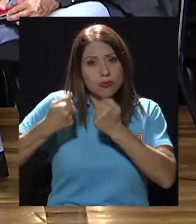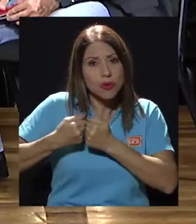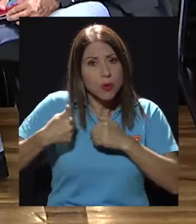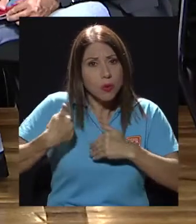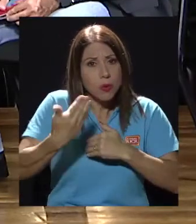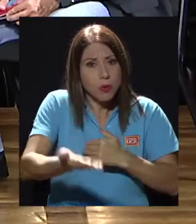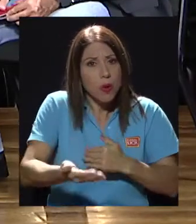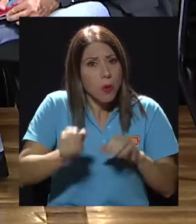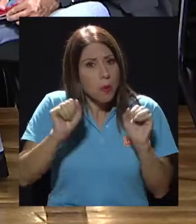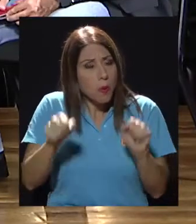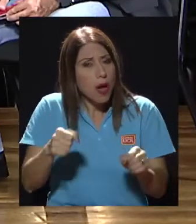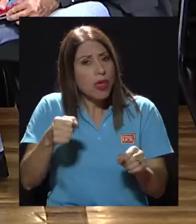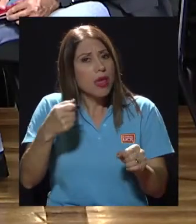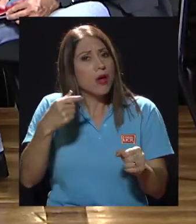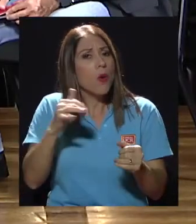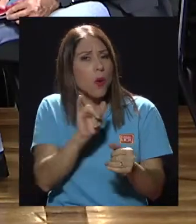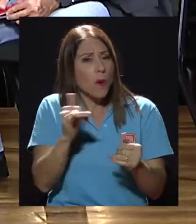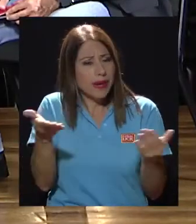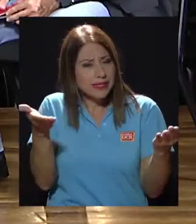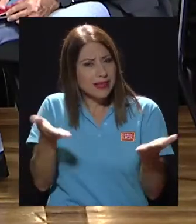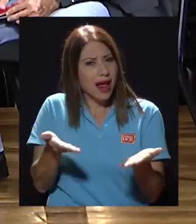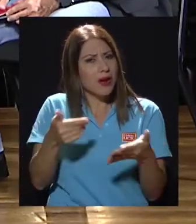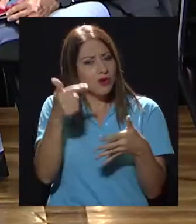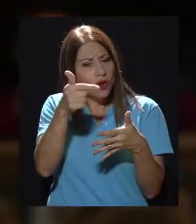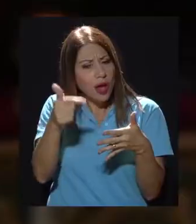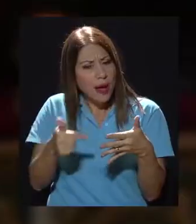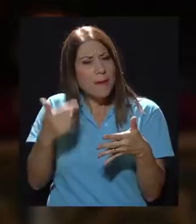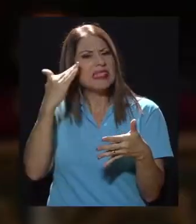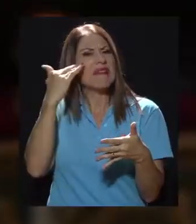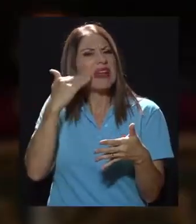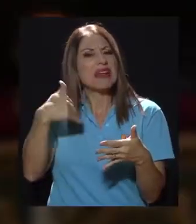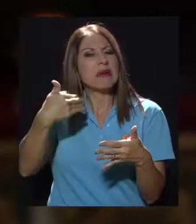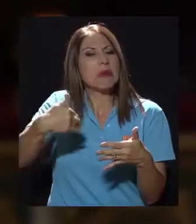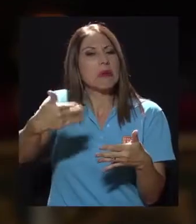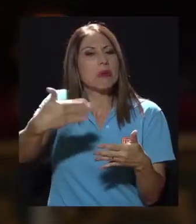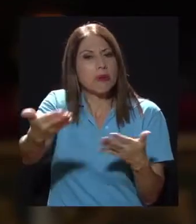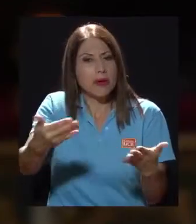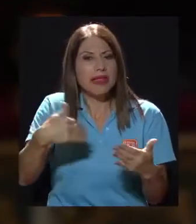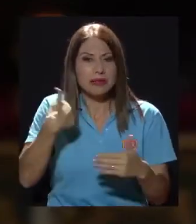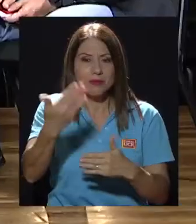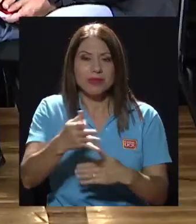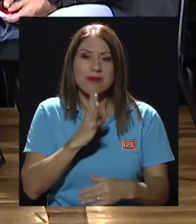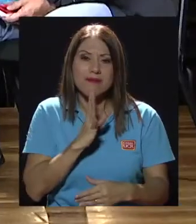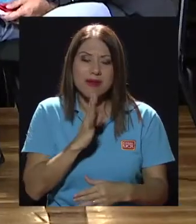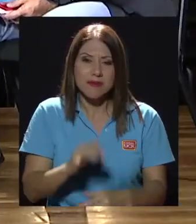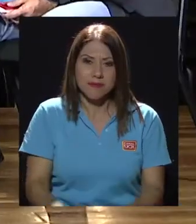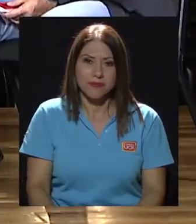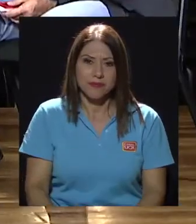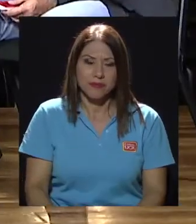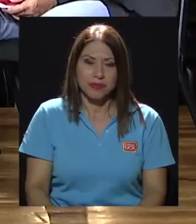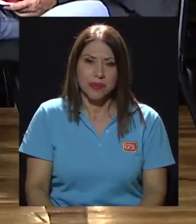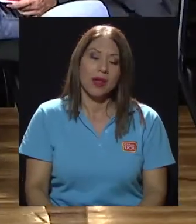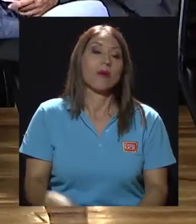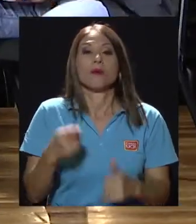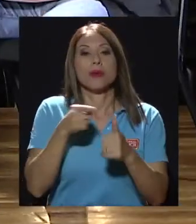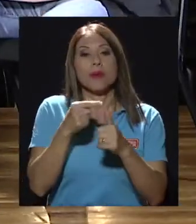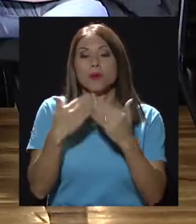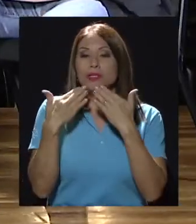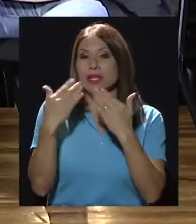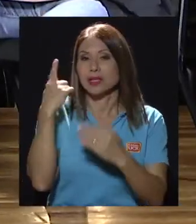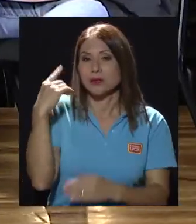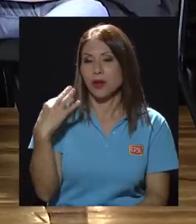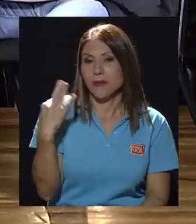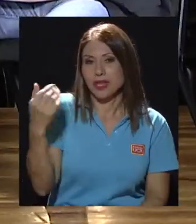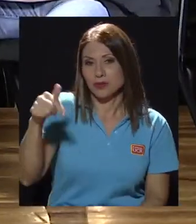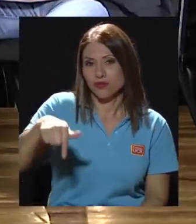hoja de ruta muy rápido para que la retomemos de manera colectiva en el siguiente bloque. Bueno, primero que todo, muchas gracias por la invitación, sobre